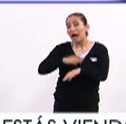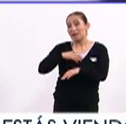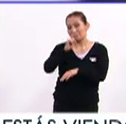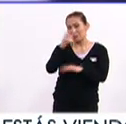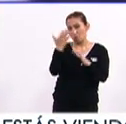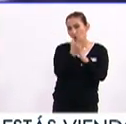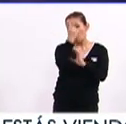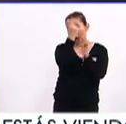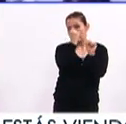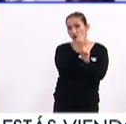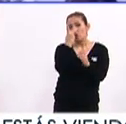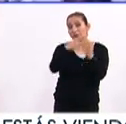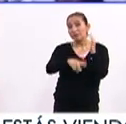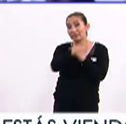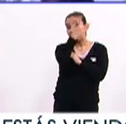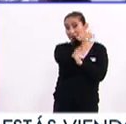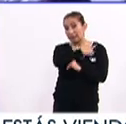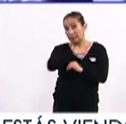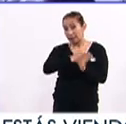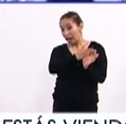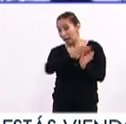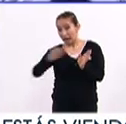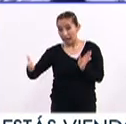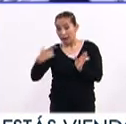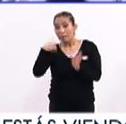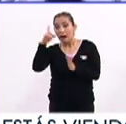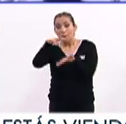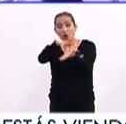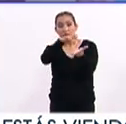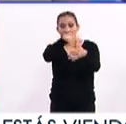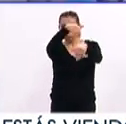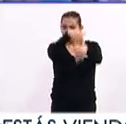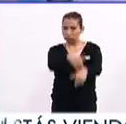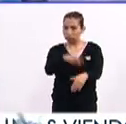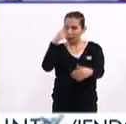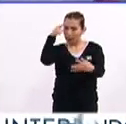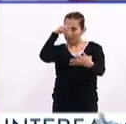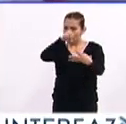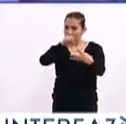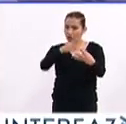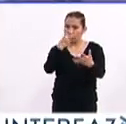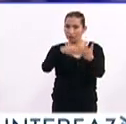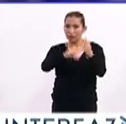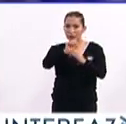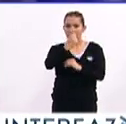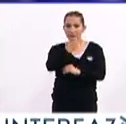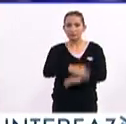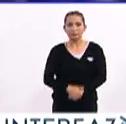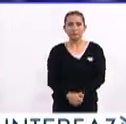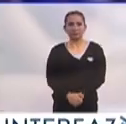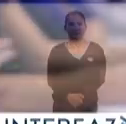PIB anual desde el año 2013 para poder financiar el cumplimiento de las metas 2021.